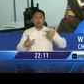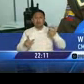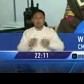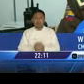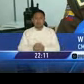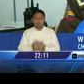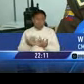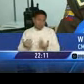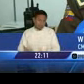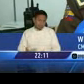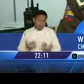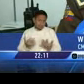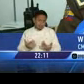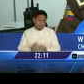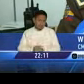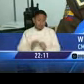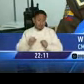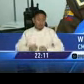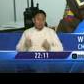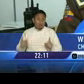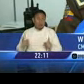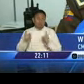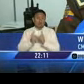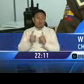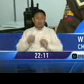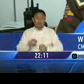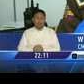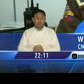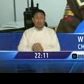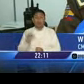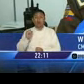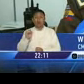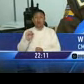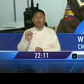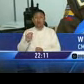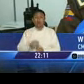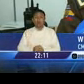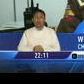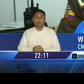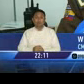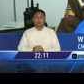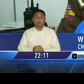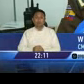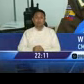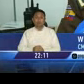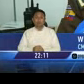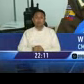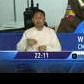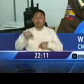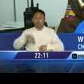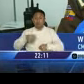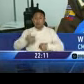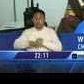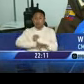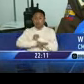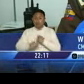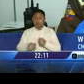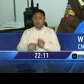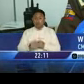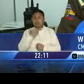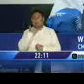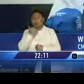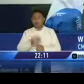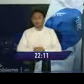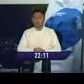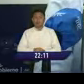esperando para hablar de un posible sicariato, o si fue parte de, en este caso, un robo a personas o que querían